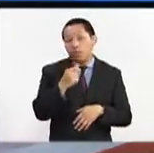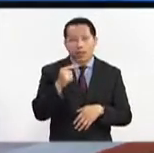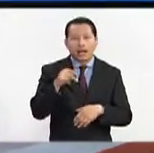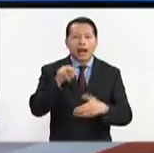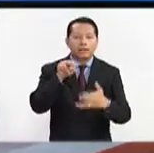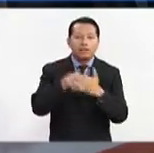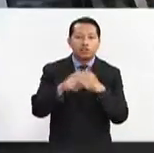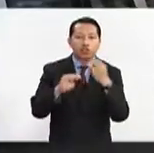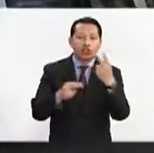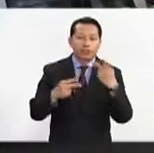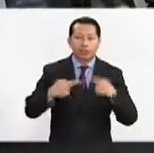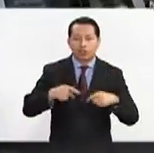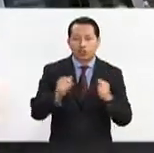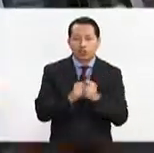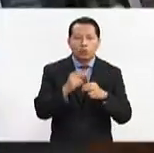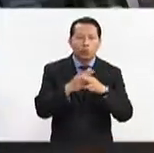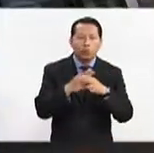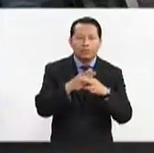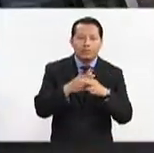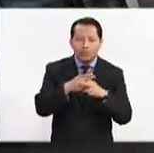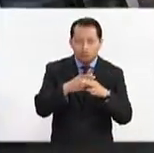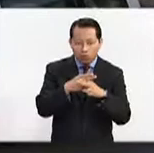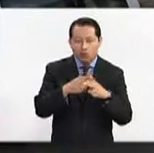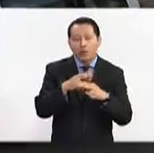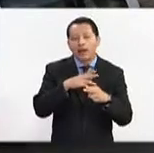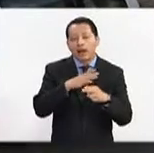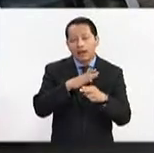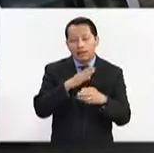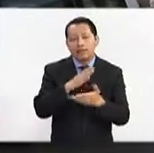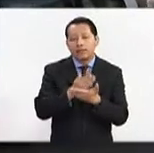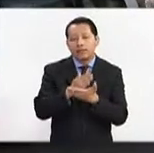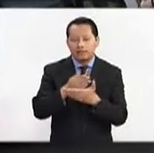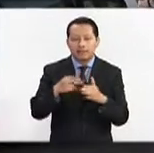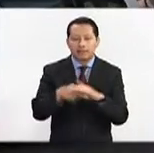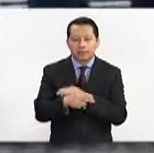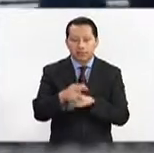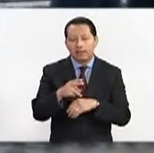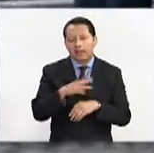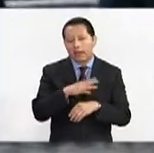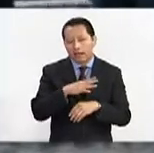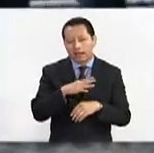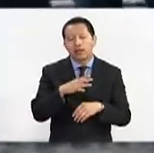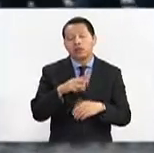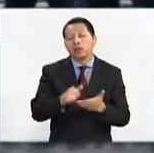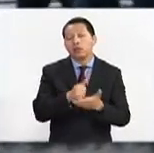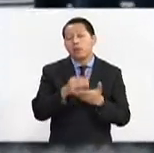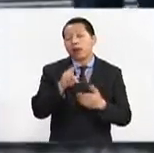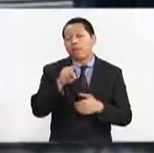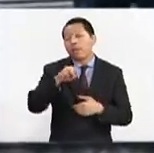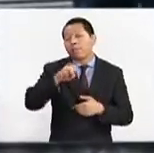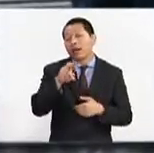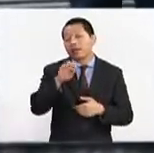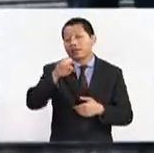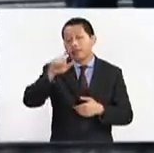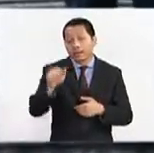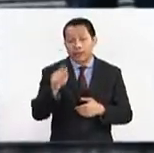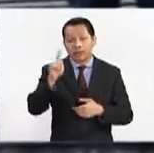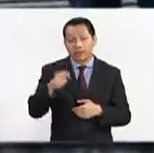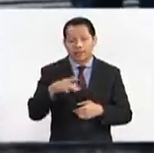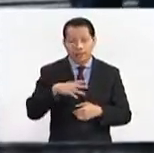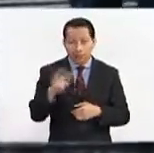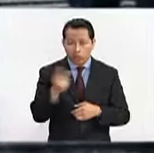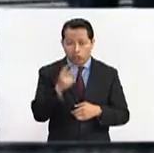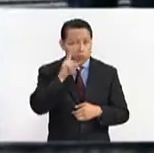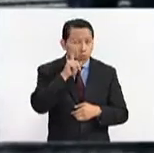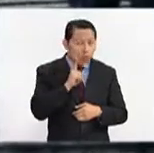2 personas con un cuchillo en la estación de trenes Saint-Charles en la ciudad de Marsella. De acuerdo con las autoridades, ambas víctimas